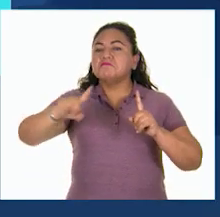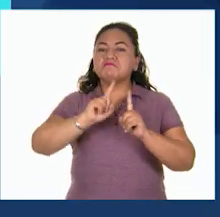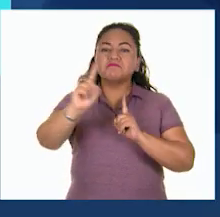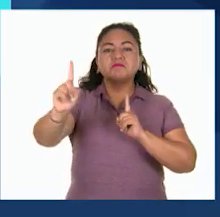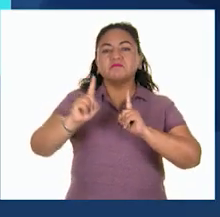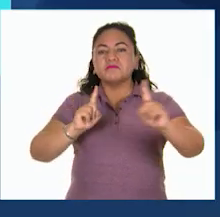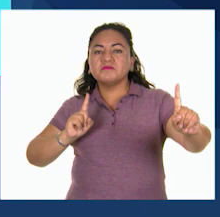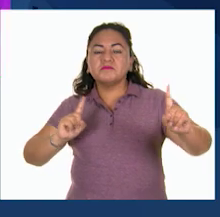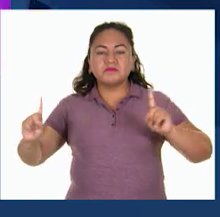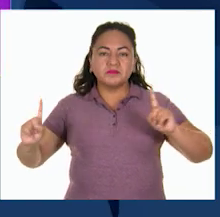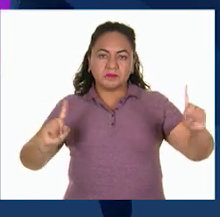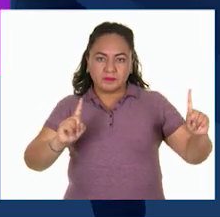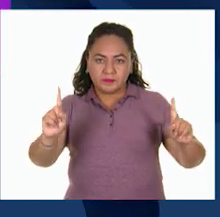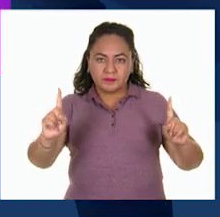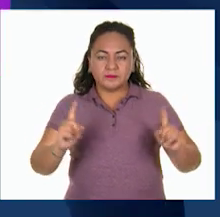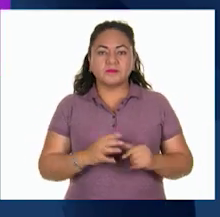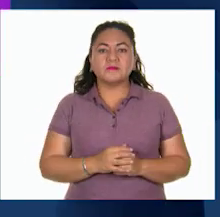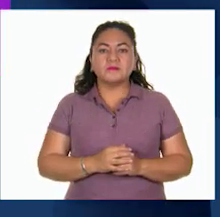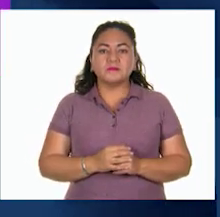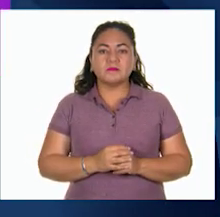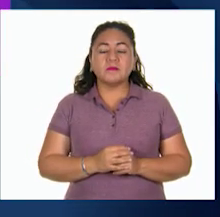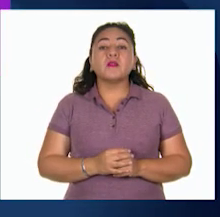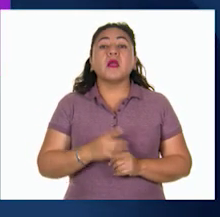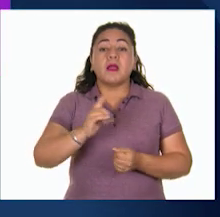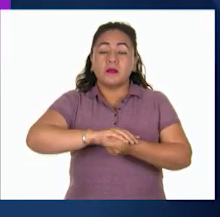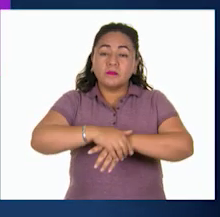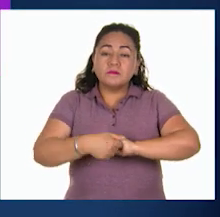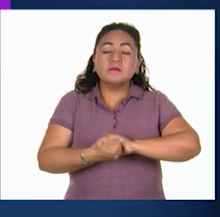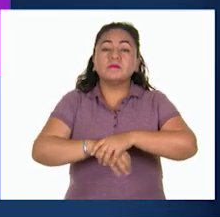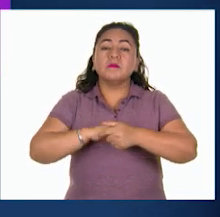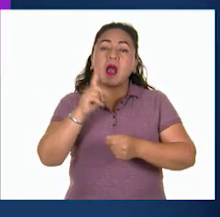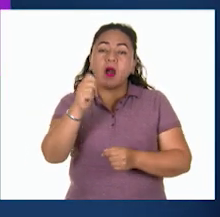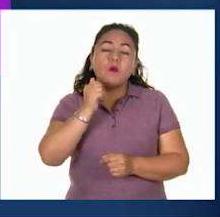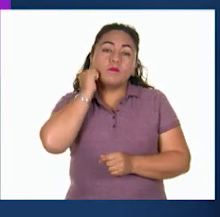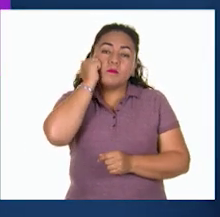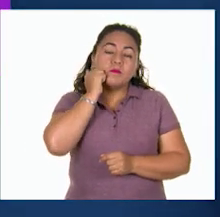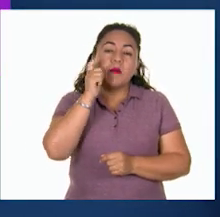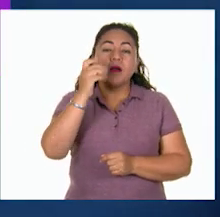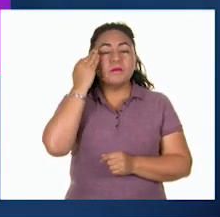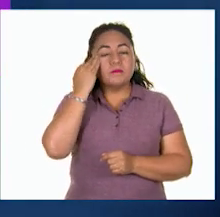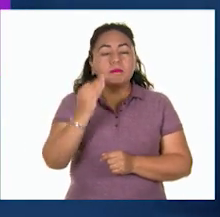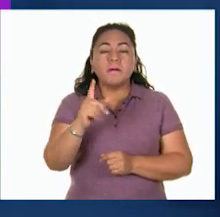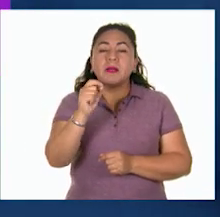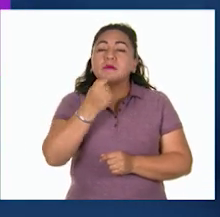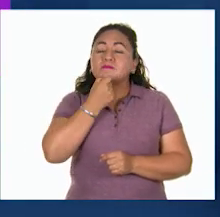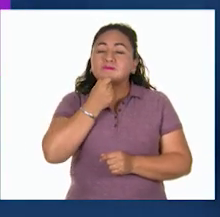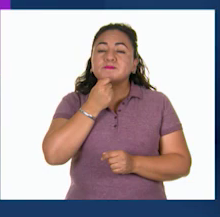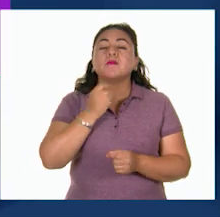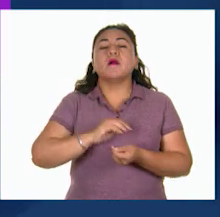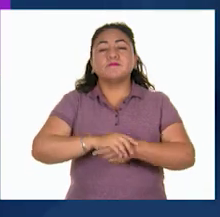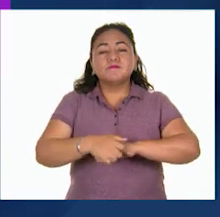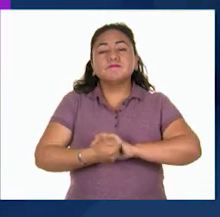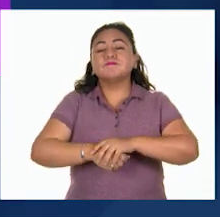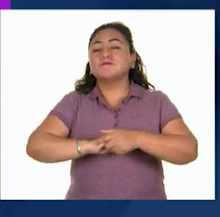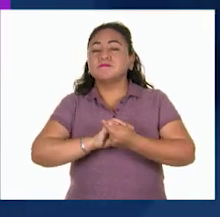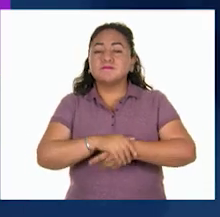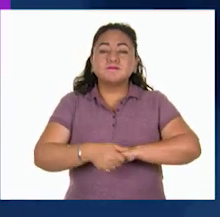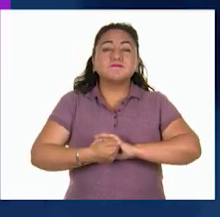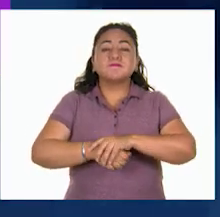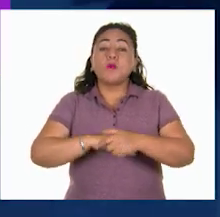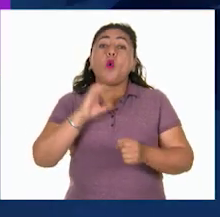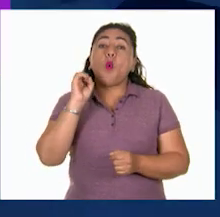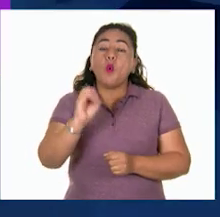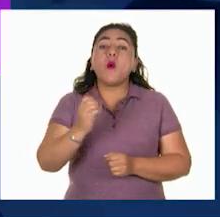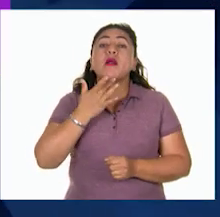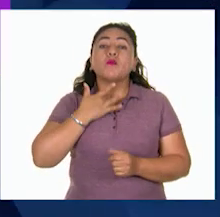1,5 metros entre tú y los demás. Lávate las manos muy seguido con agua y jabón por lo menos durante 20 segundos o